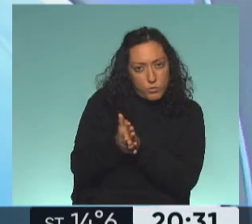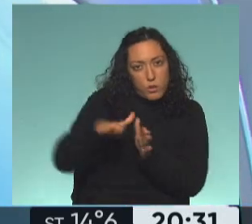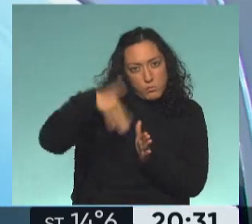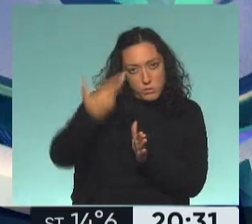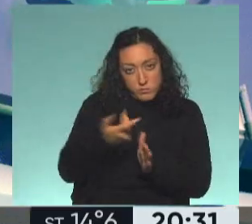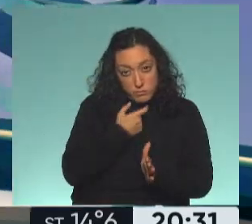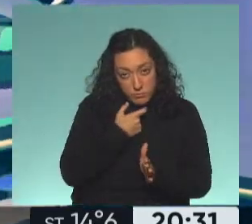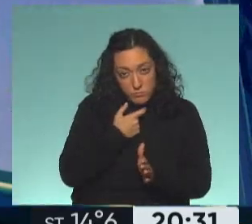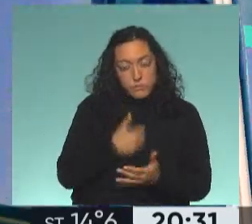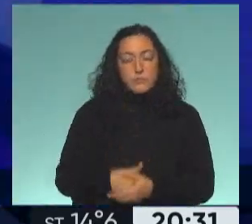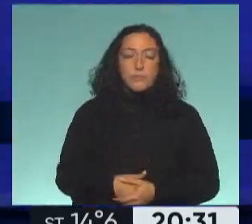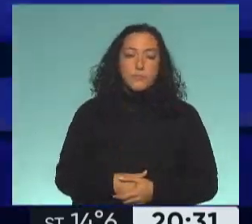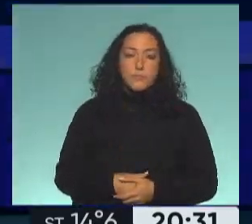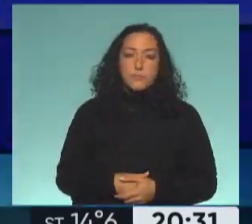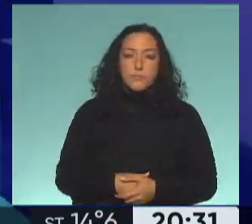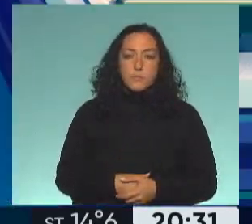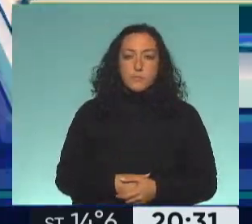Vamos.